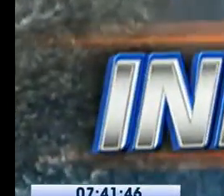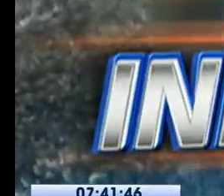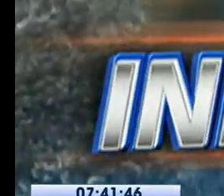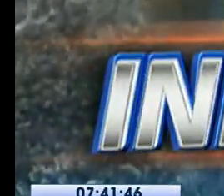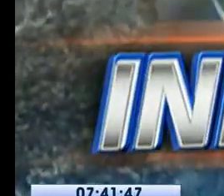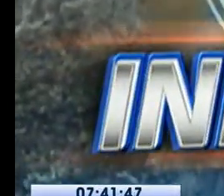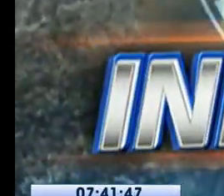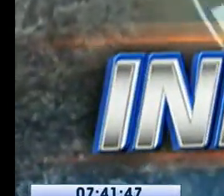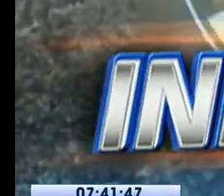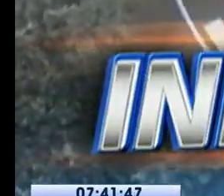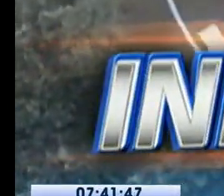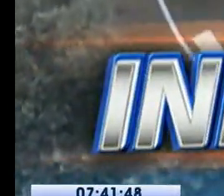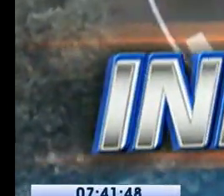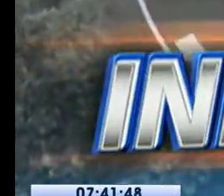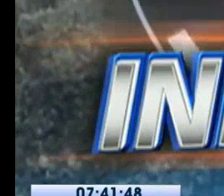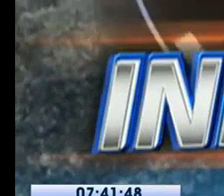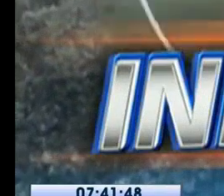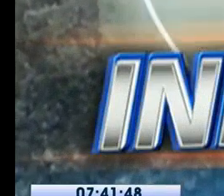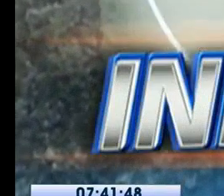Infragante.